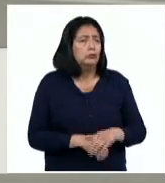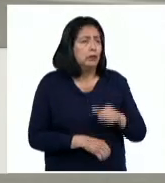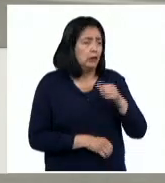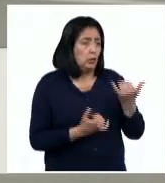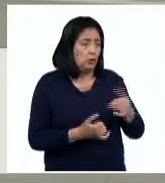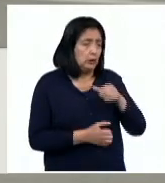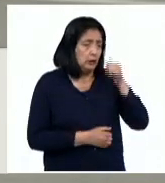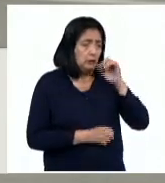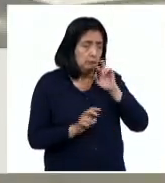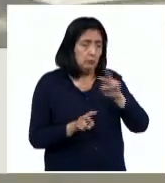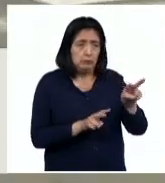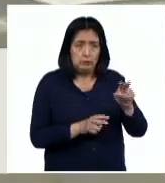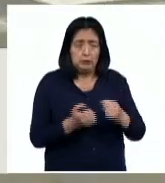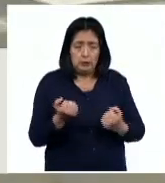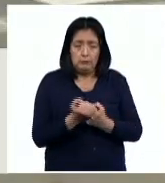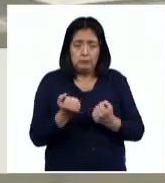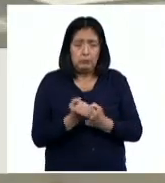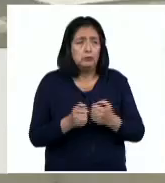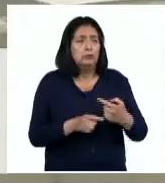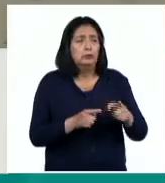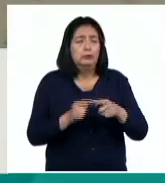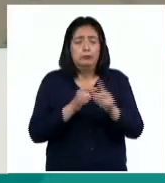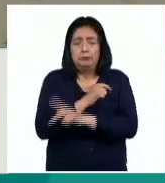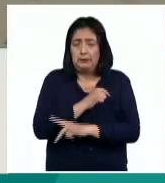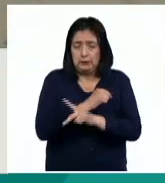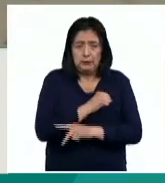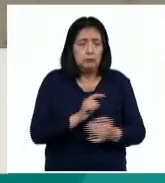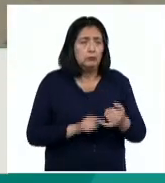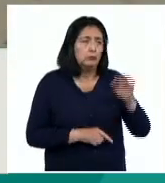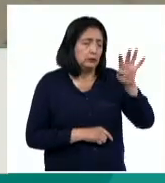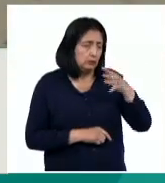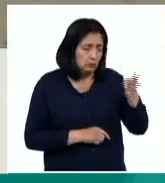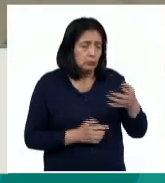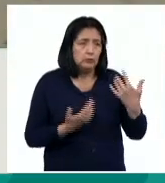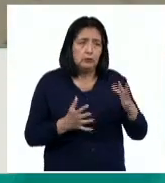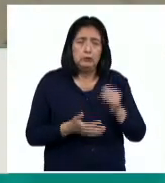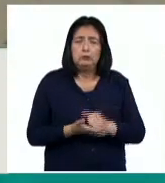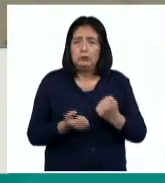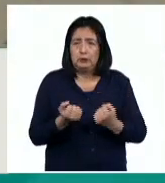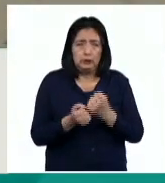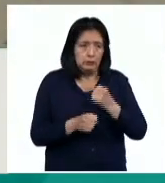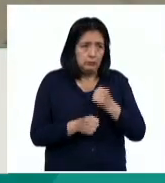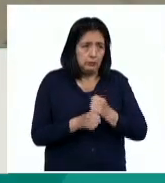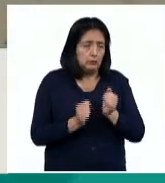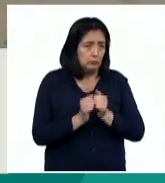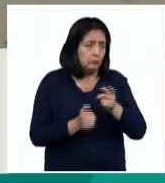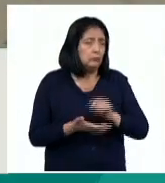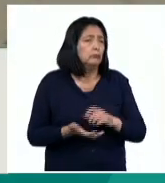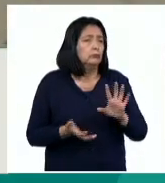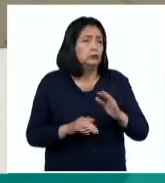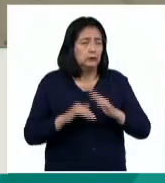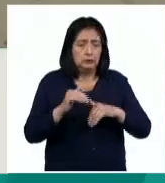hemos podido presenciar el apoyo de países como el Reino Unido, en donde vamos a colaborar y contribuir para